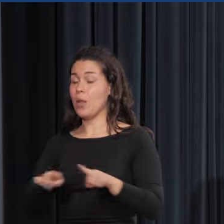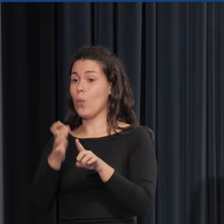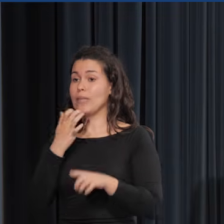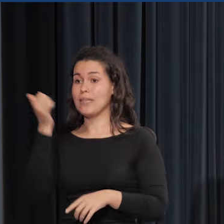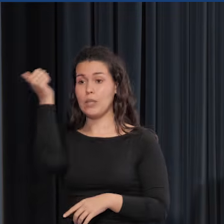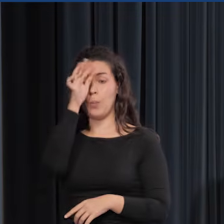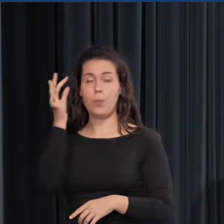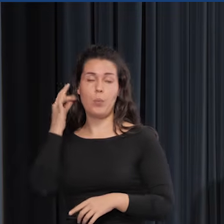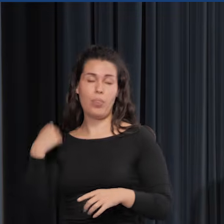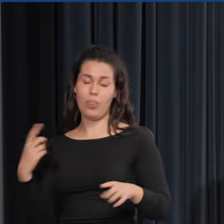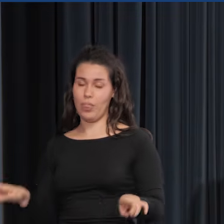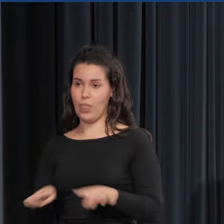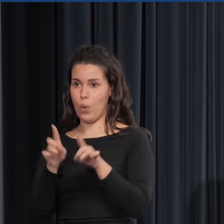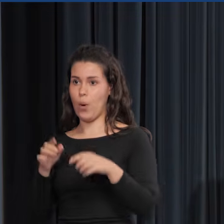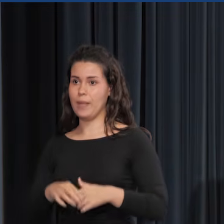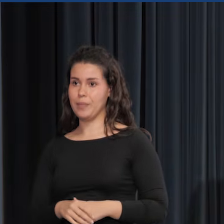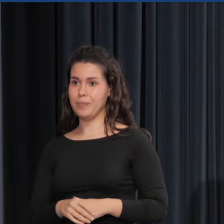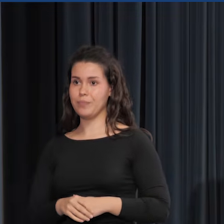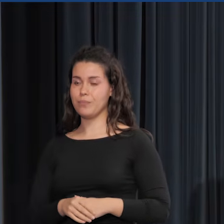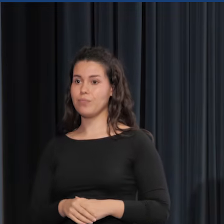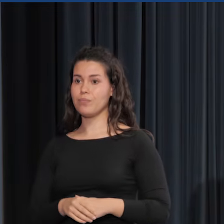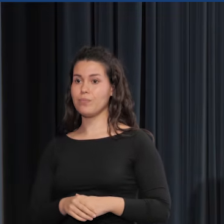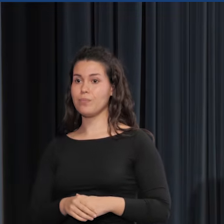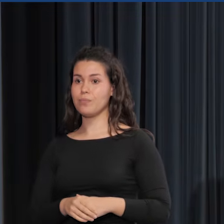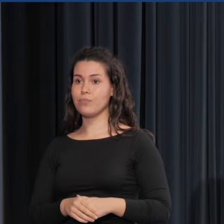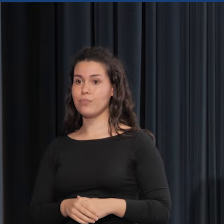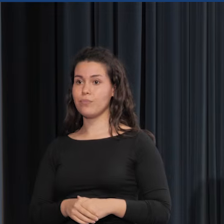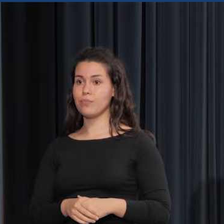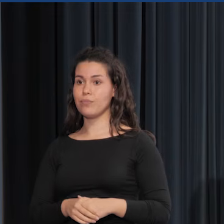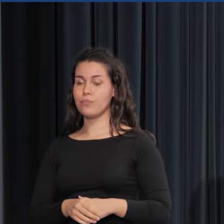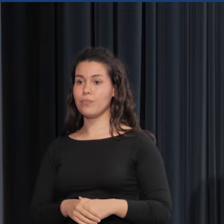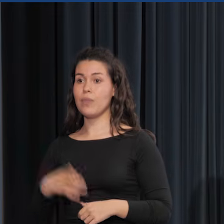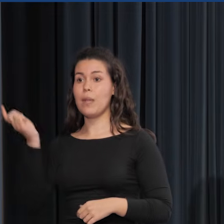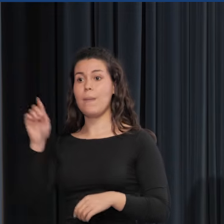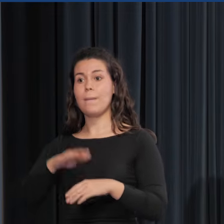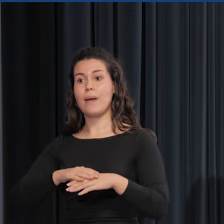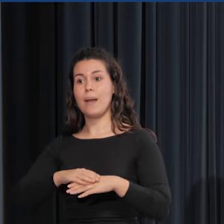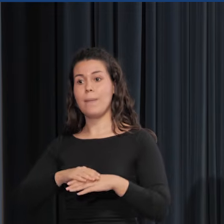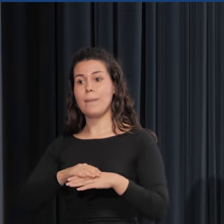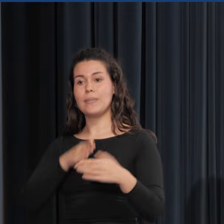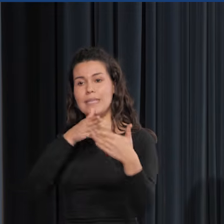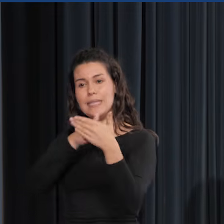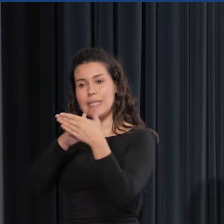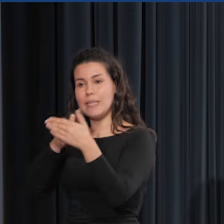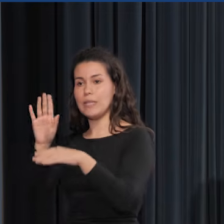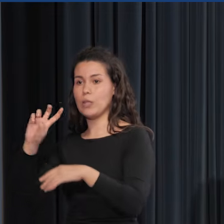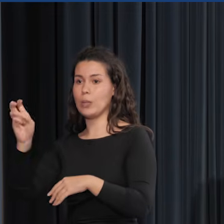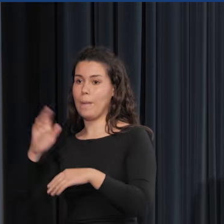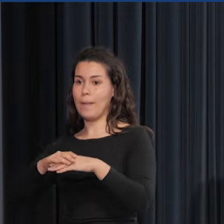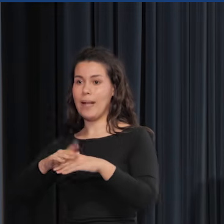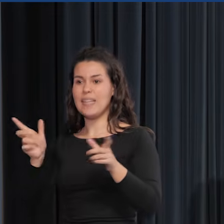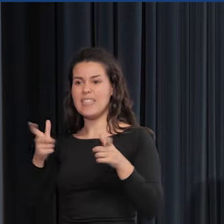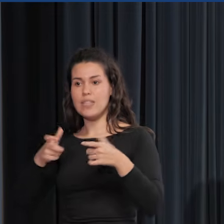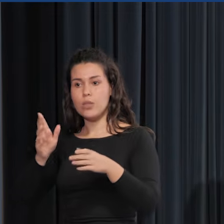mujer. También existen otras barreras para acceder al sector, las largas jornadas y la poca flexibilidad